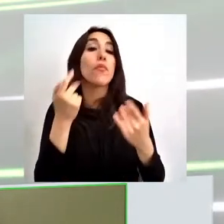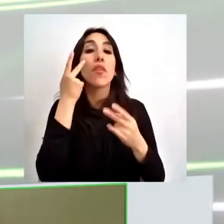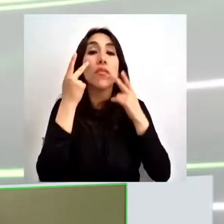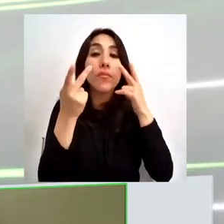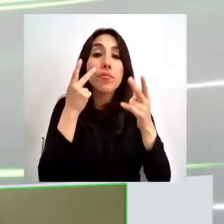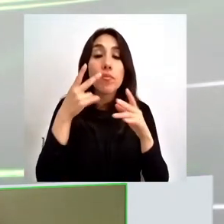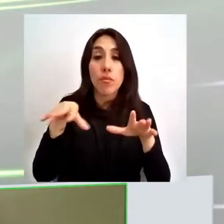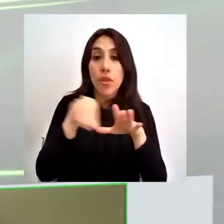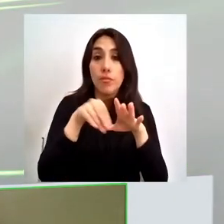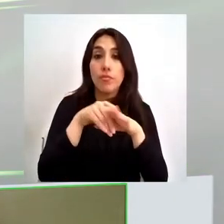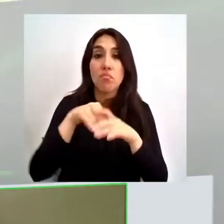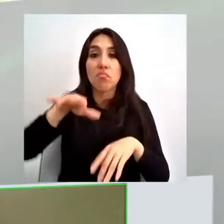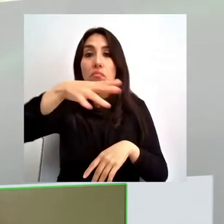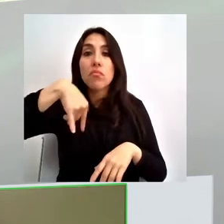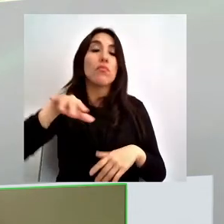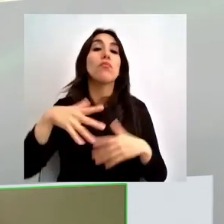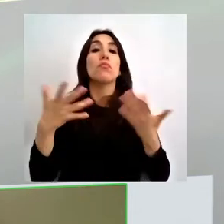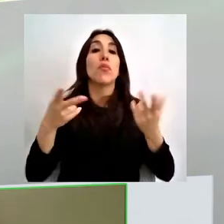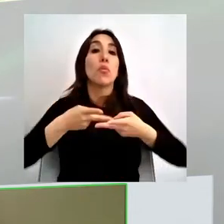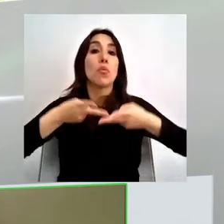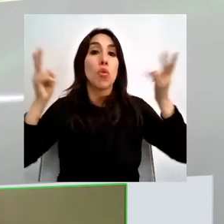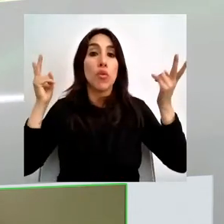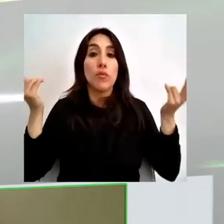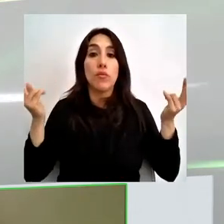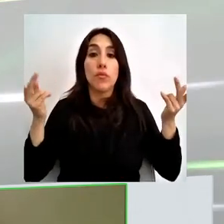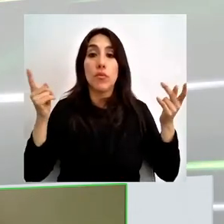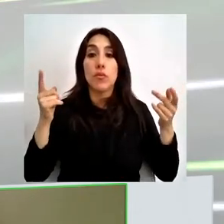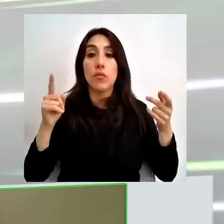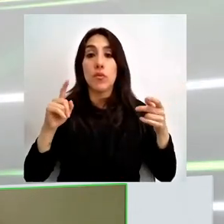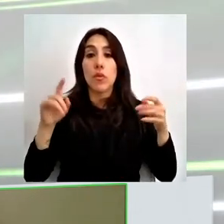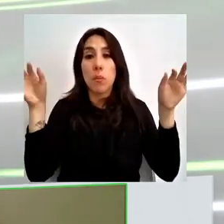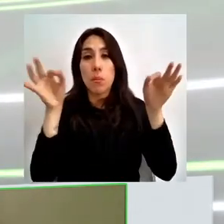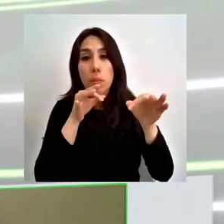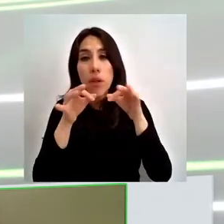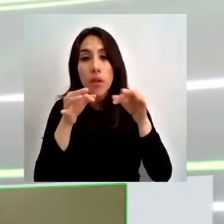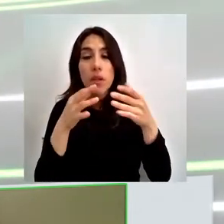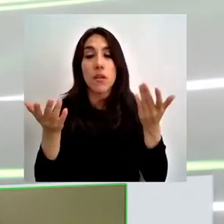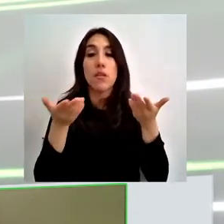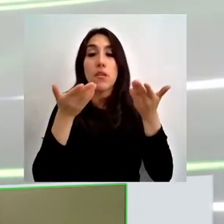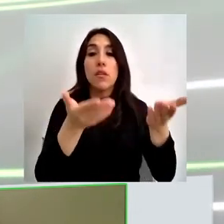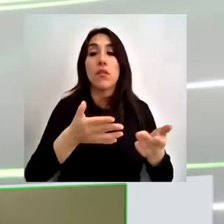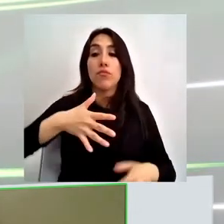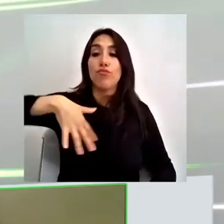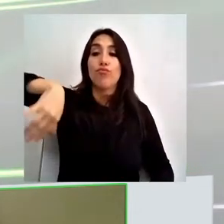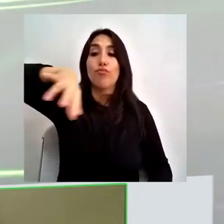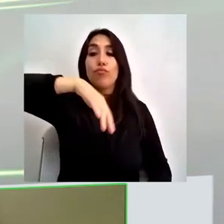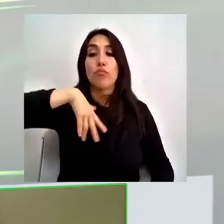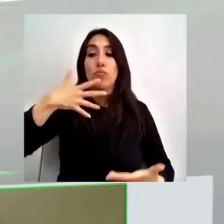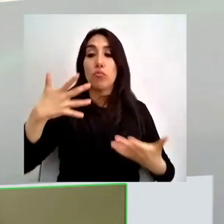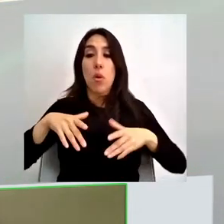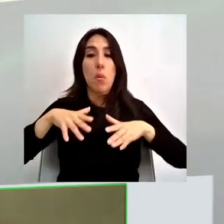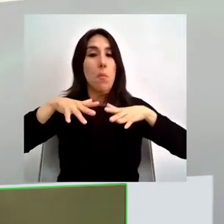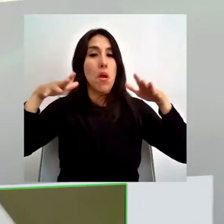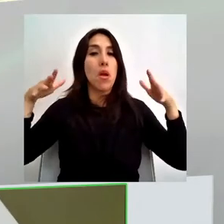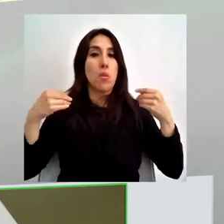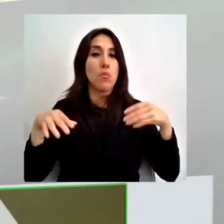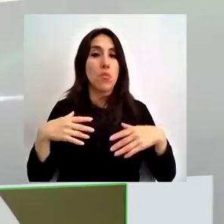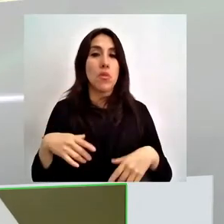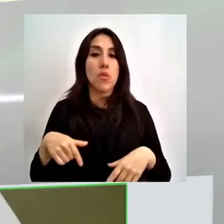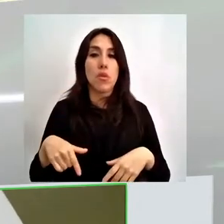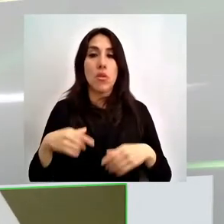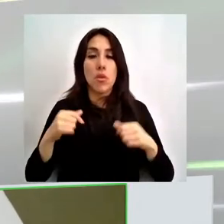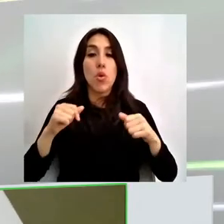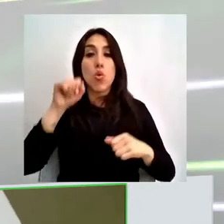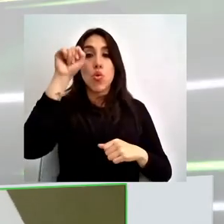recomendaciones daría al sector público de américa latina y el mundo hispano para convertirse